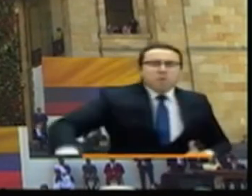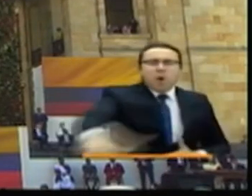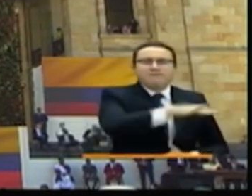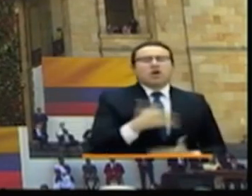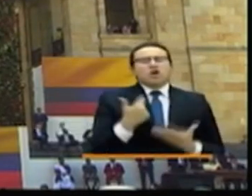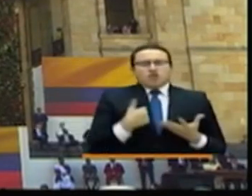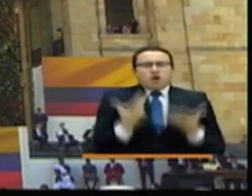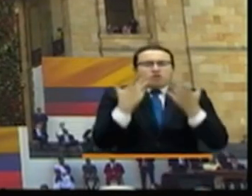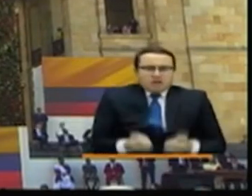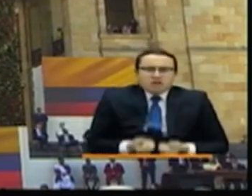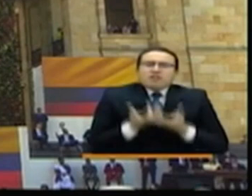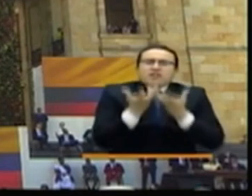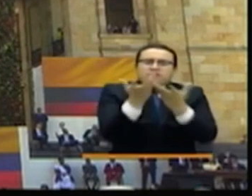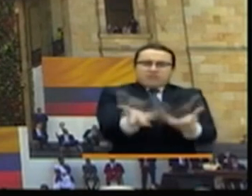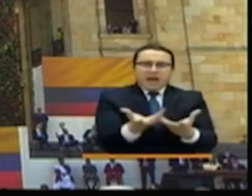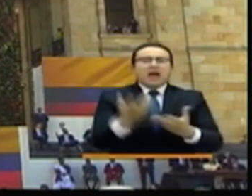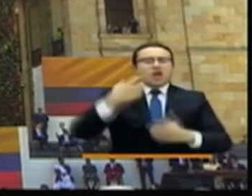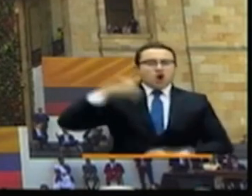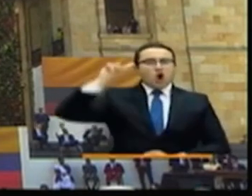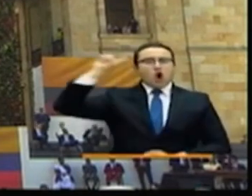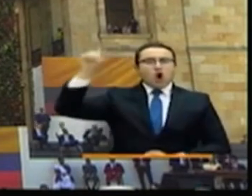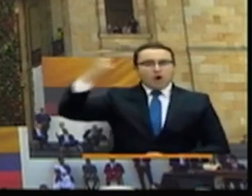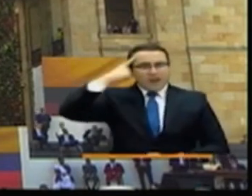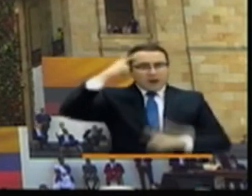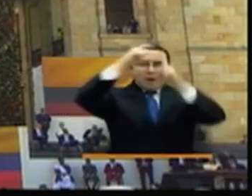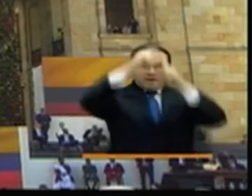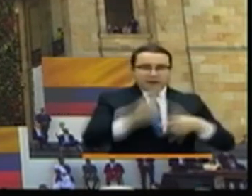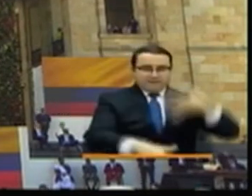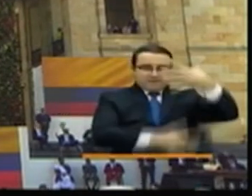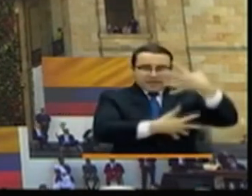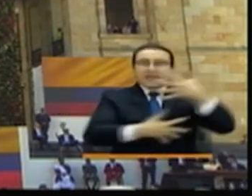compartir mi decálogo de gobiernos y mis compromisos.